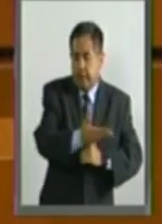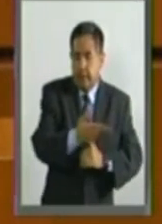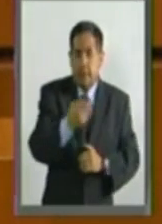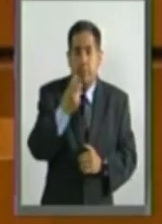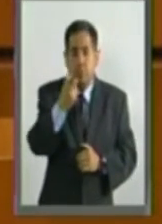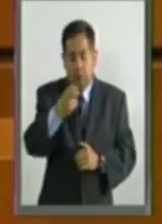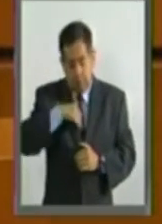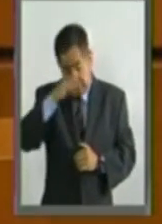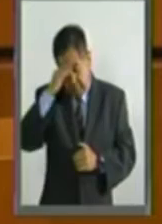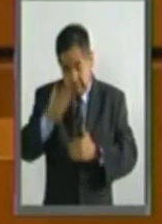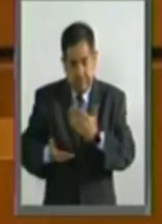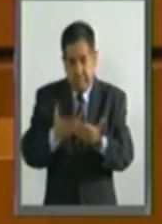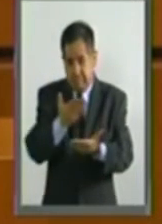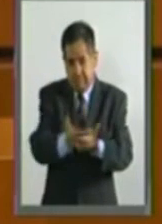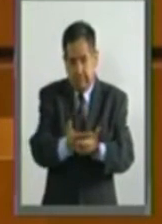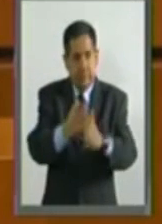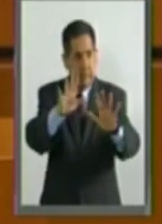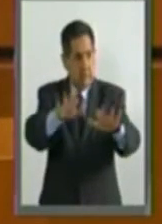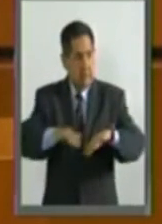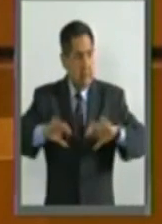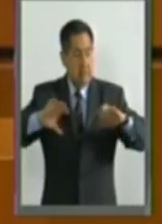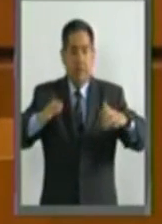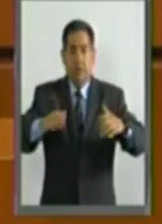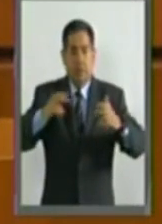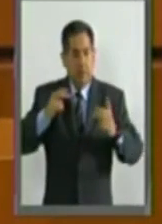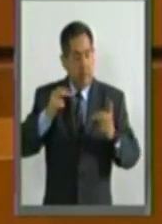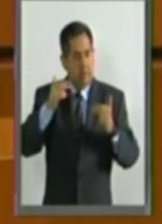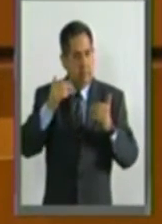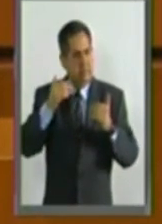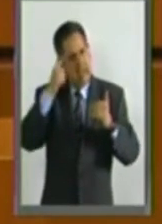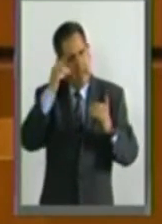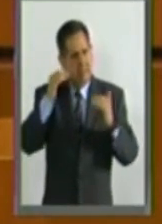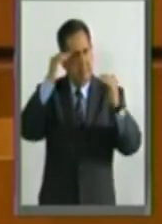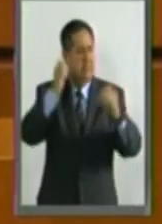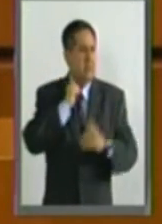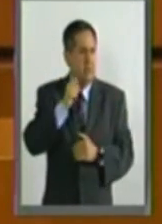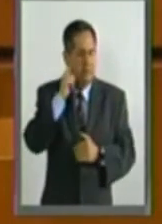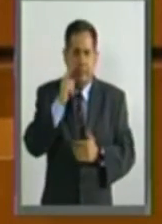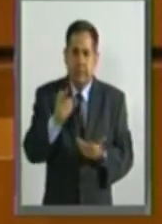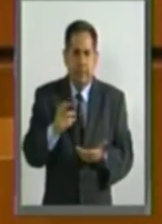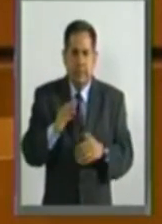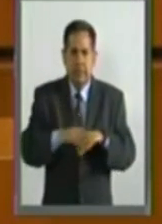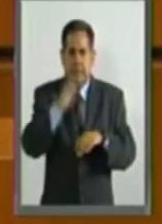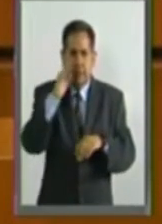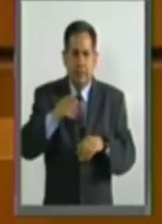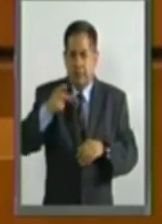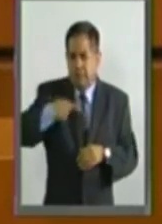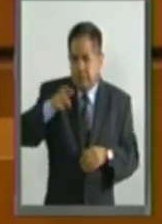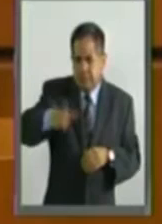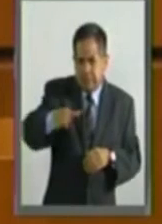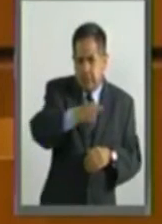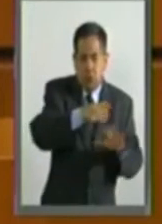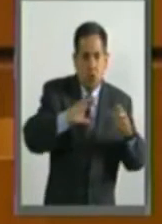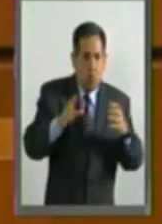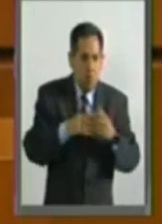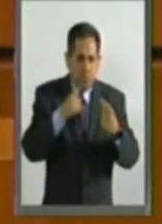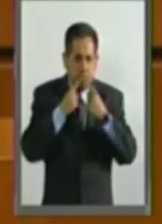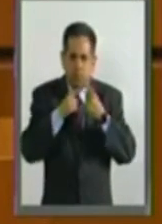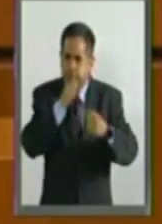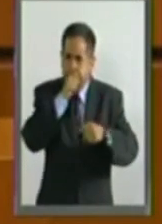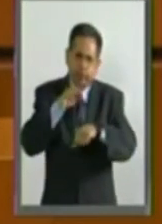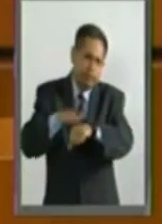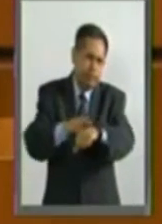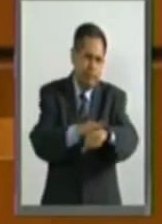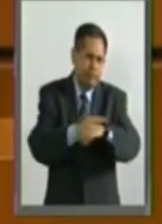ello propongo a esta honorable asamblea que para hacer que se incremente el número de ejidatarios y pueda convocar una